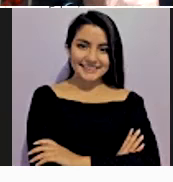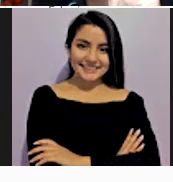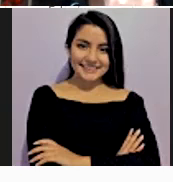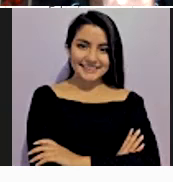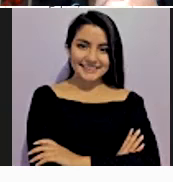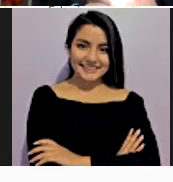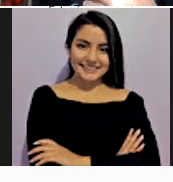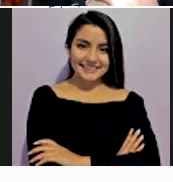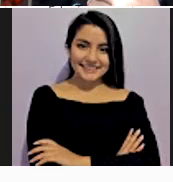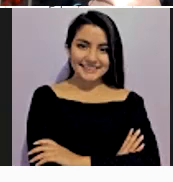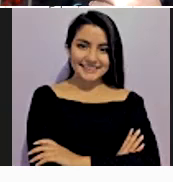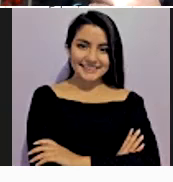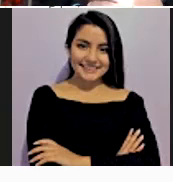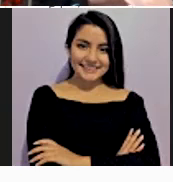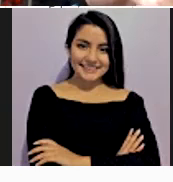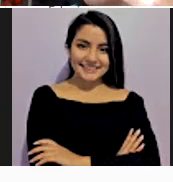yo diseño un embalse,